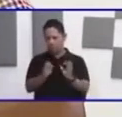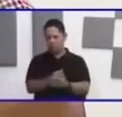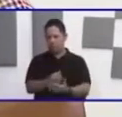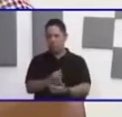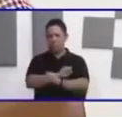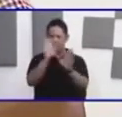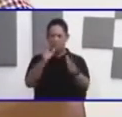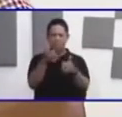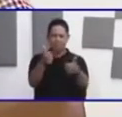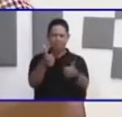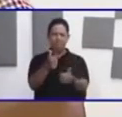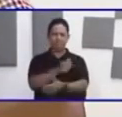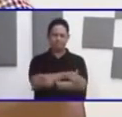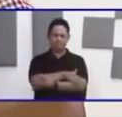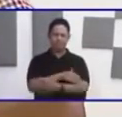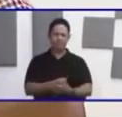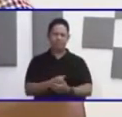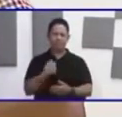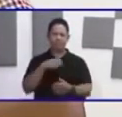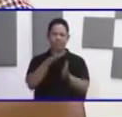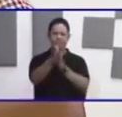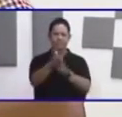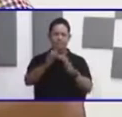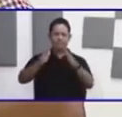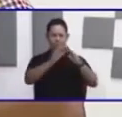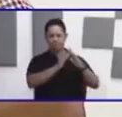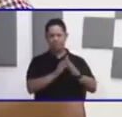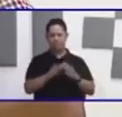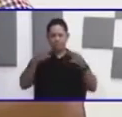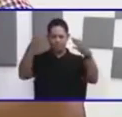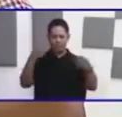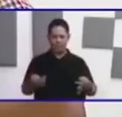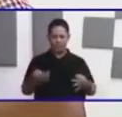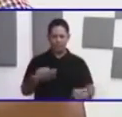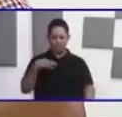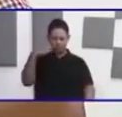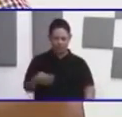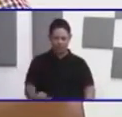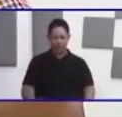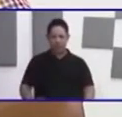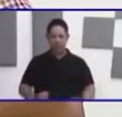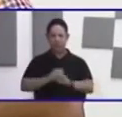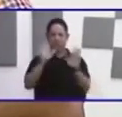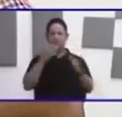cosas bien, como a nosotros nos lo han enseñado en casa, de la manera más honesta y transparente. Bueno, muchas gracias, secretario de Salud, secretario